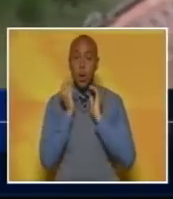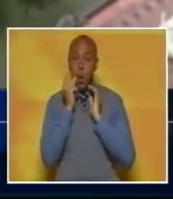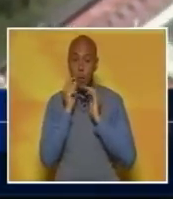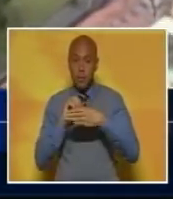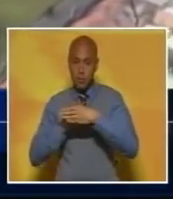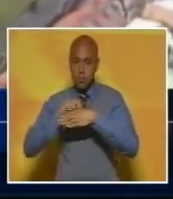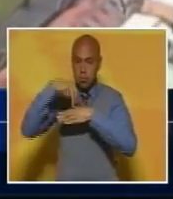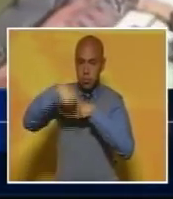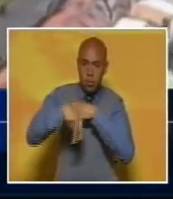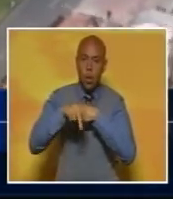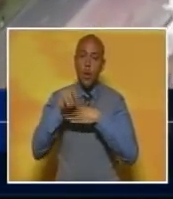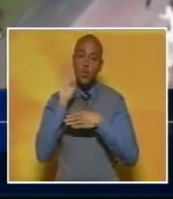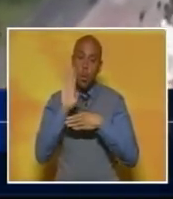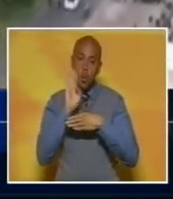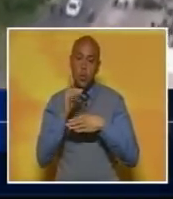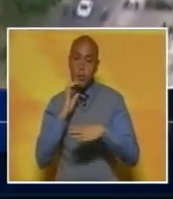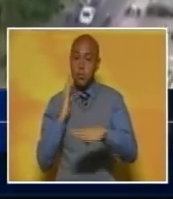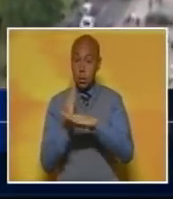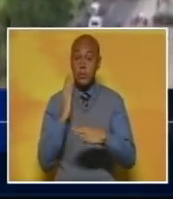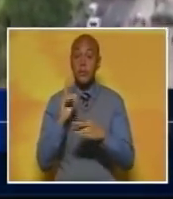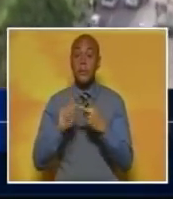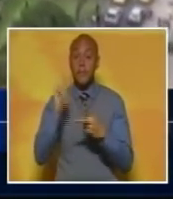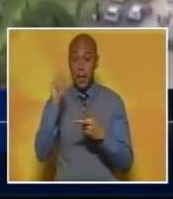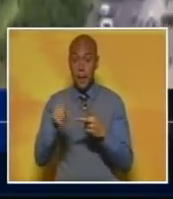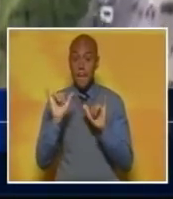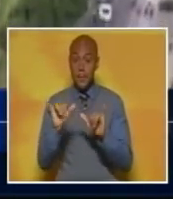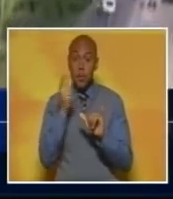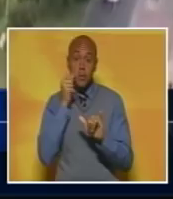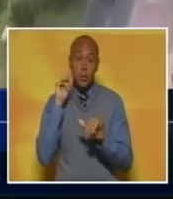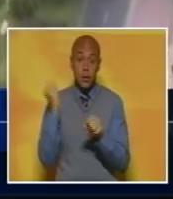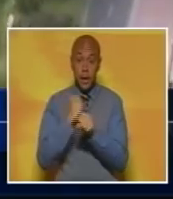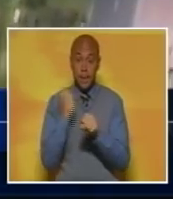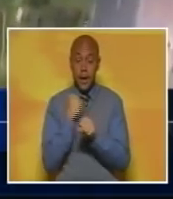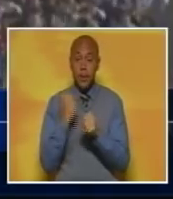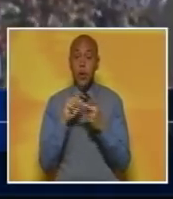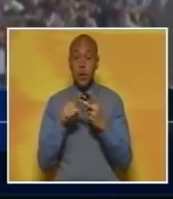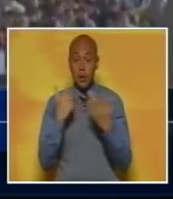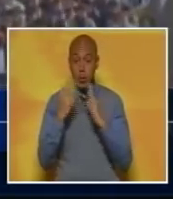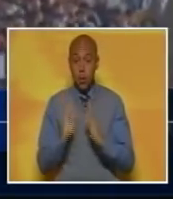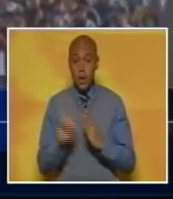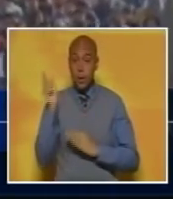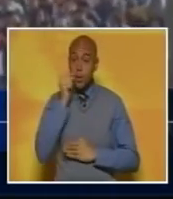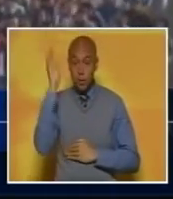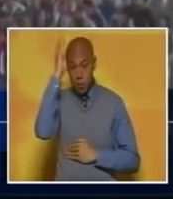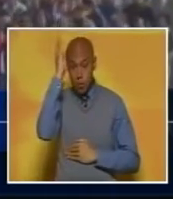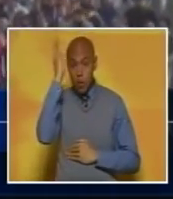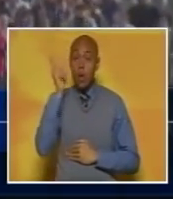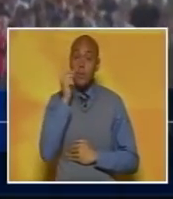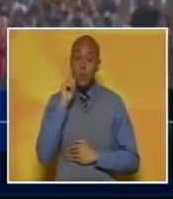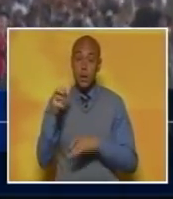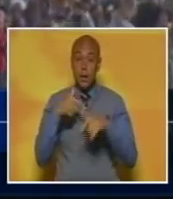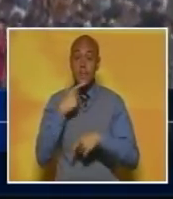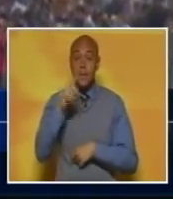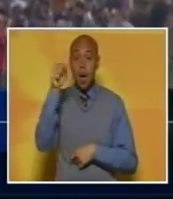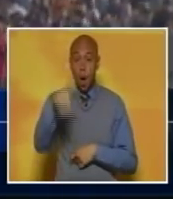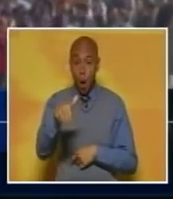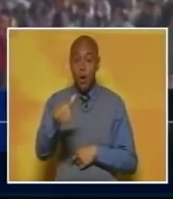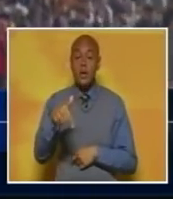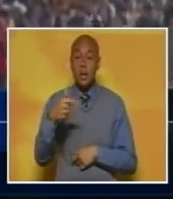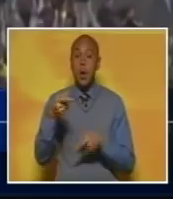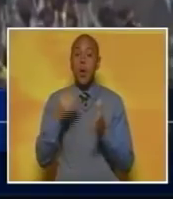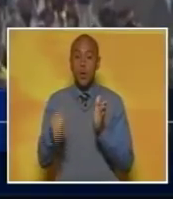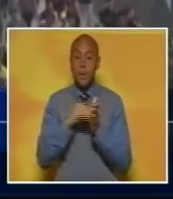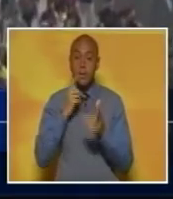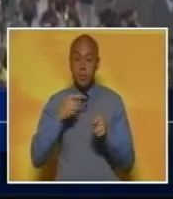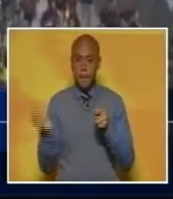contenedores de basura para impedir la movilidad. Asimismo, trabajadores, estudiantes, indígenas y activistas anunciaron para hoy un